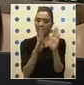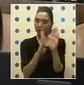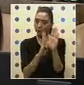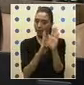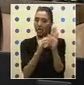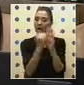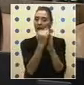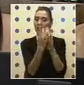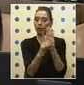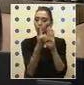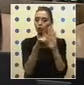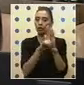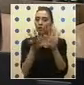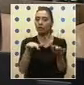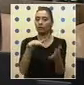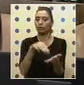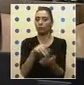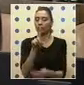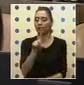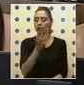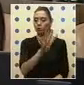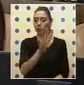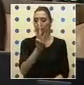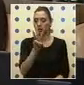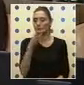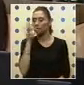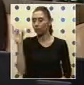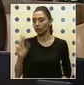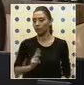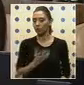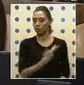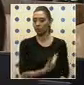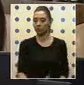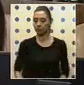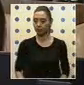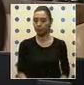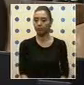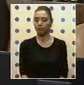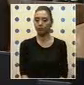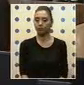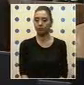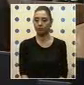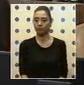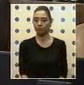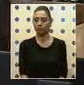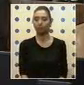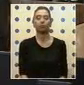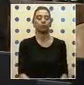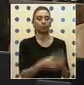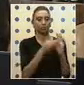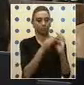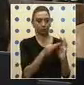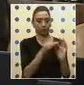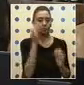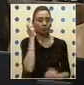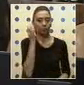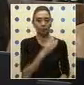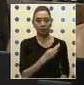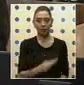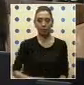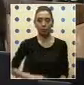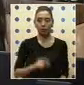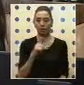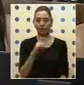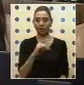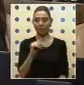artículo único de la ley 19.143. He dicho, señor presidente. Gracias, diputada Daniela